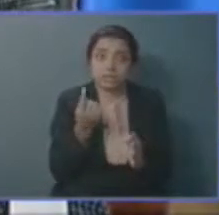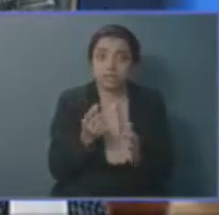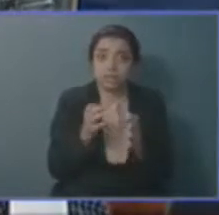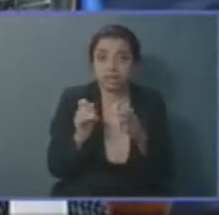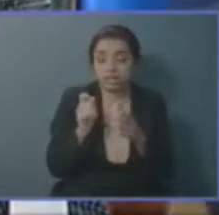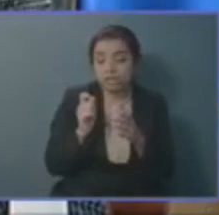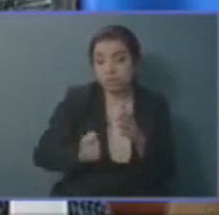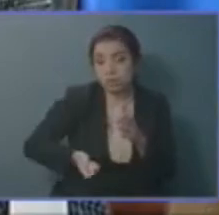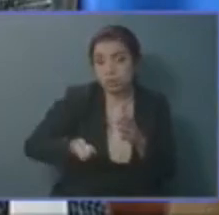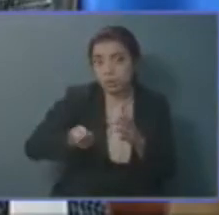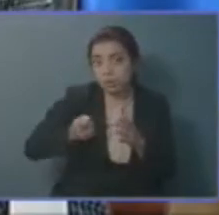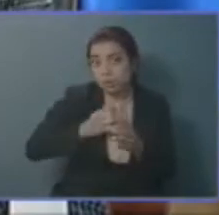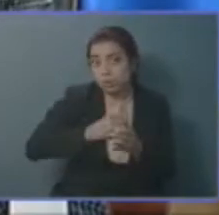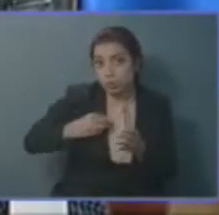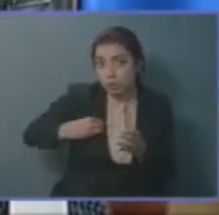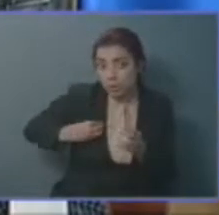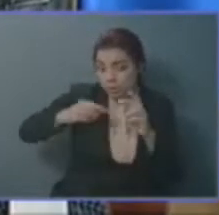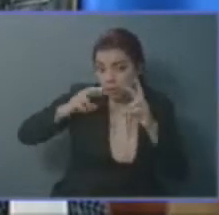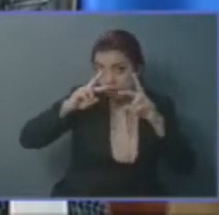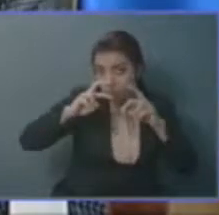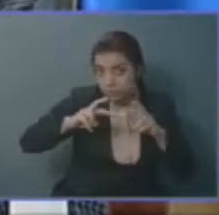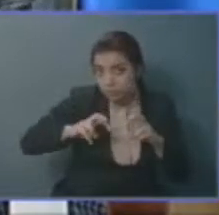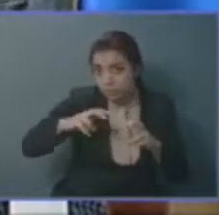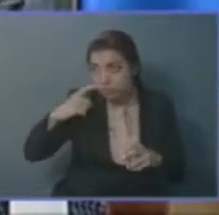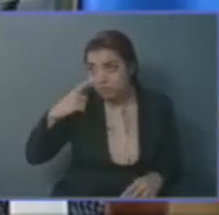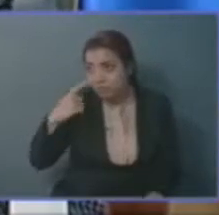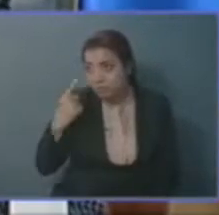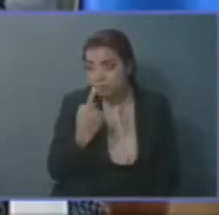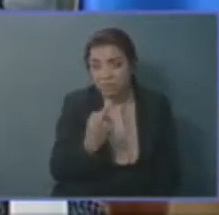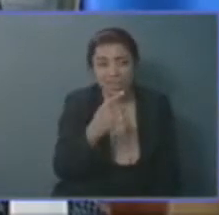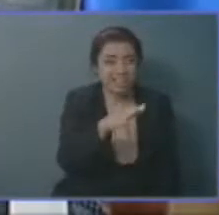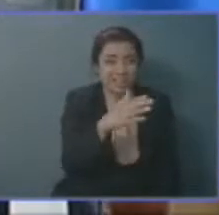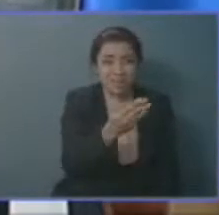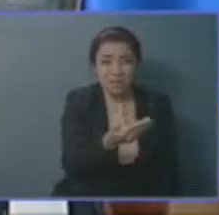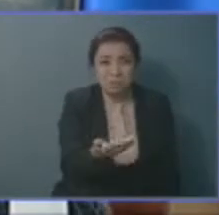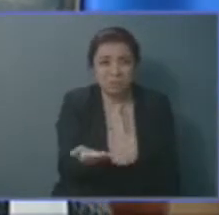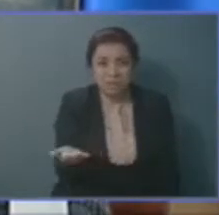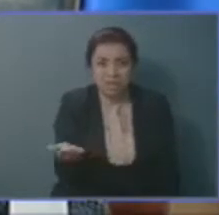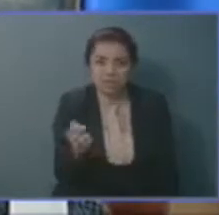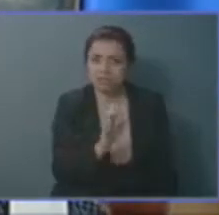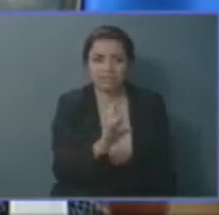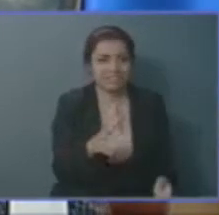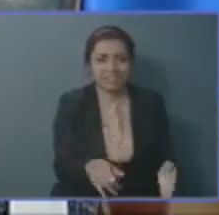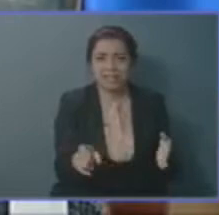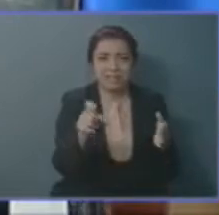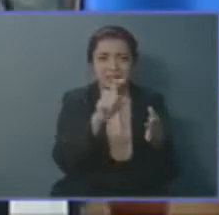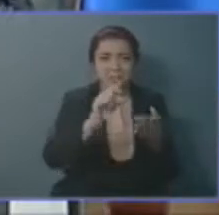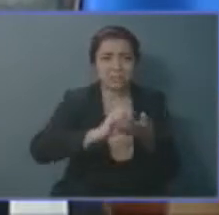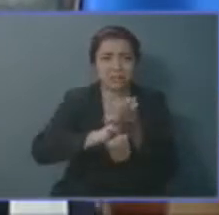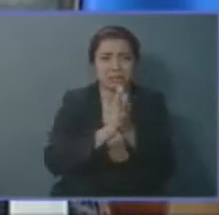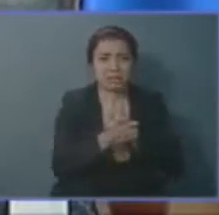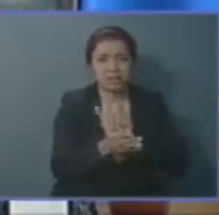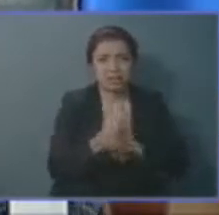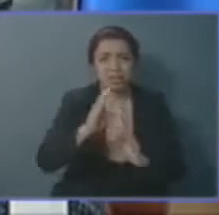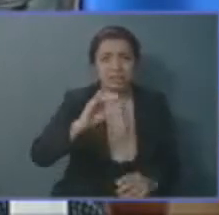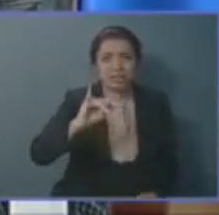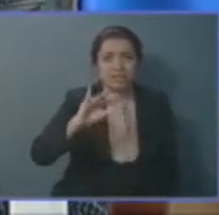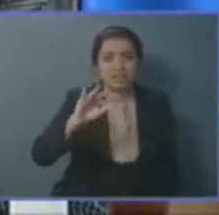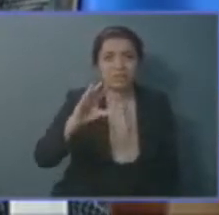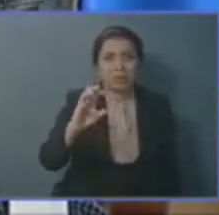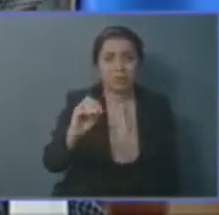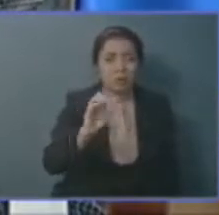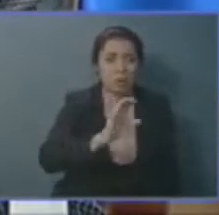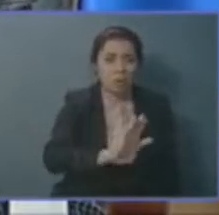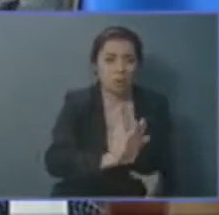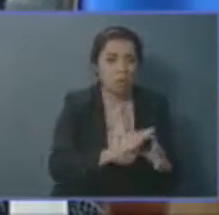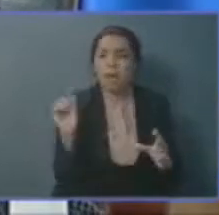pudimos percatarnos que fueron a sustraer recursos que no son propios del gobierno al Seguro Social